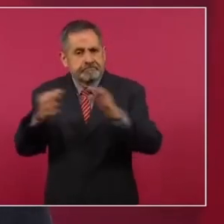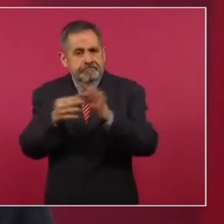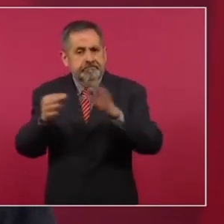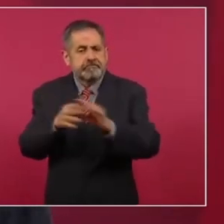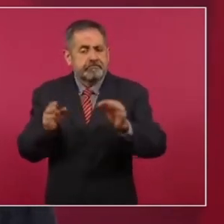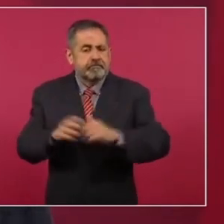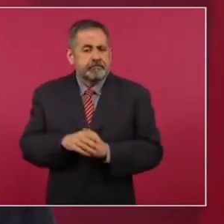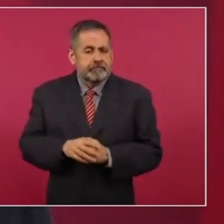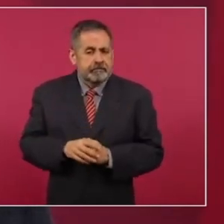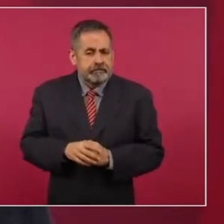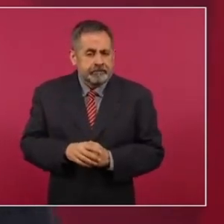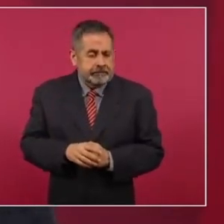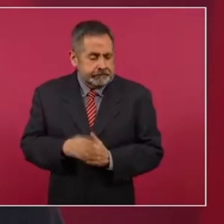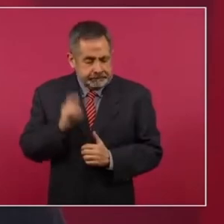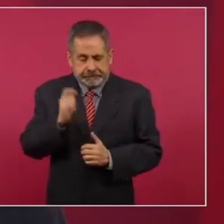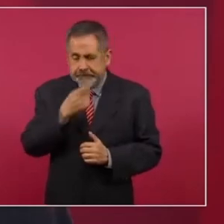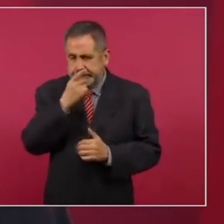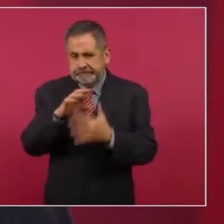sostener algo, ¿no?,